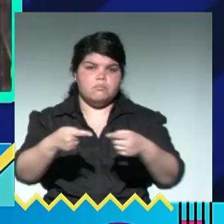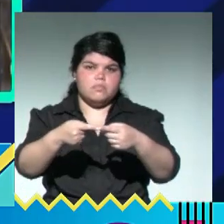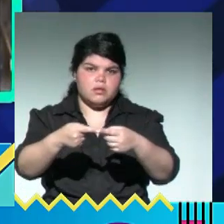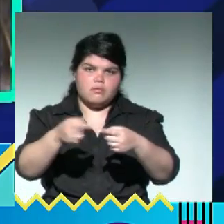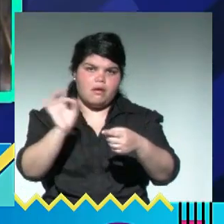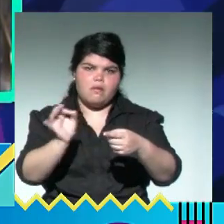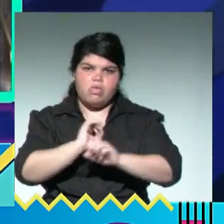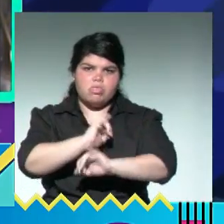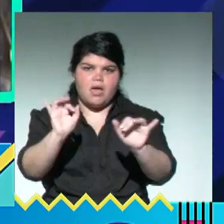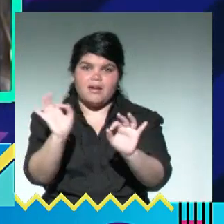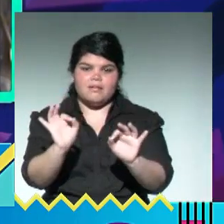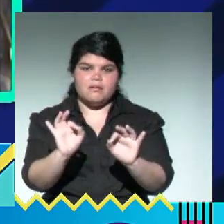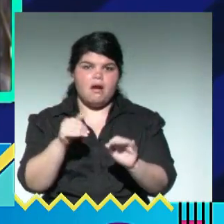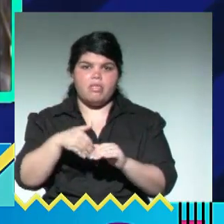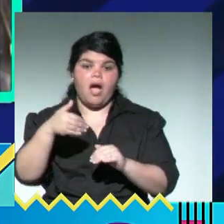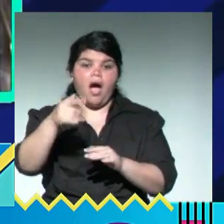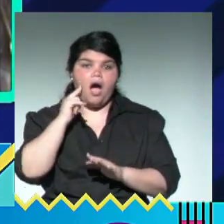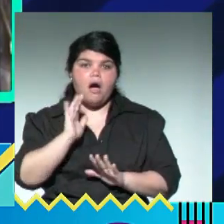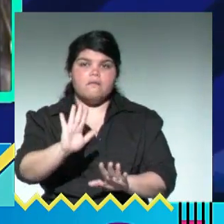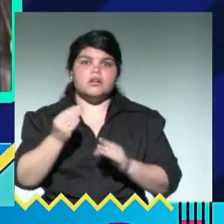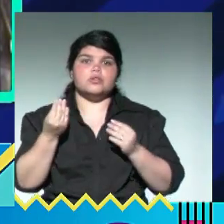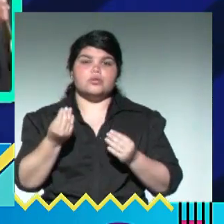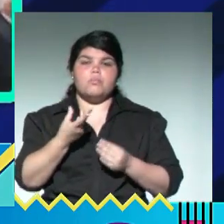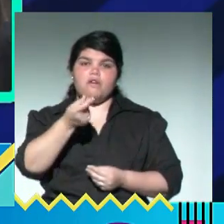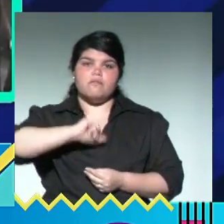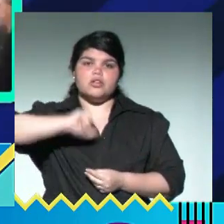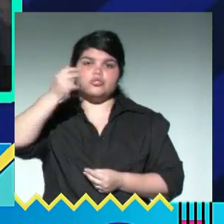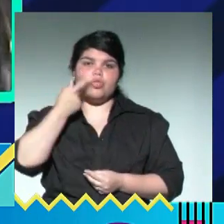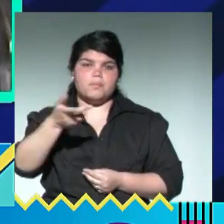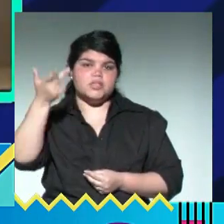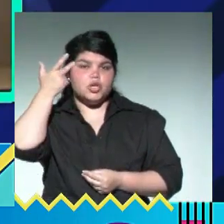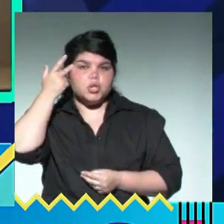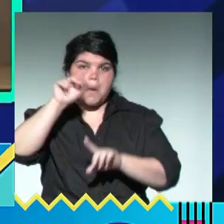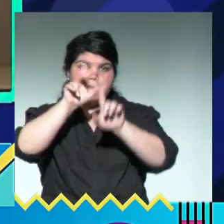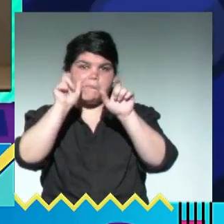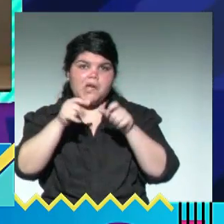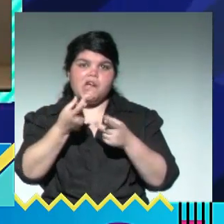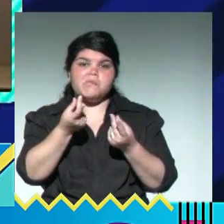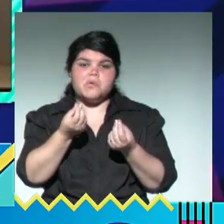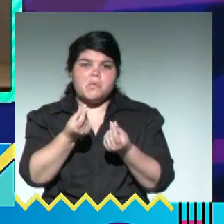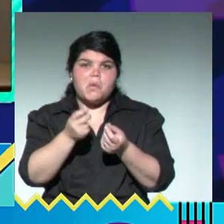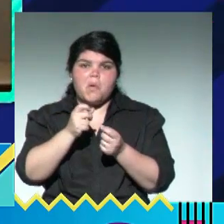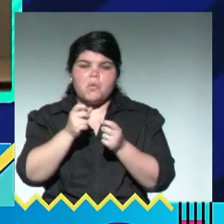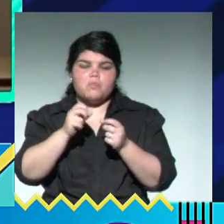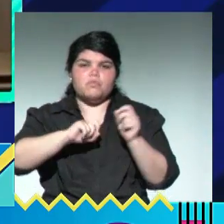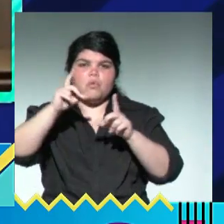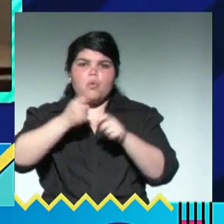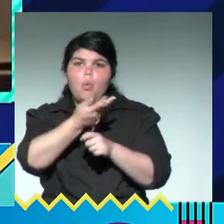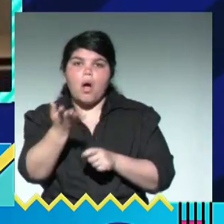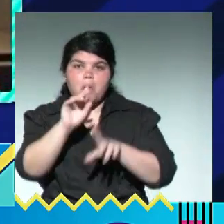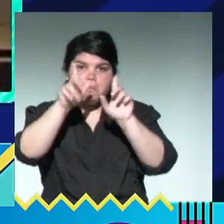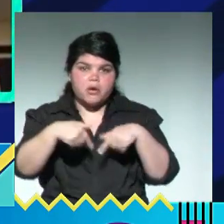Y bueno, vamos a ver en cuánto termina la inflación en 2018. Por ahí viene un poco la desconfianza, pero yo creo que no tenemos que perder de